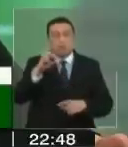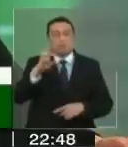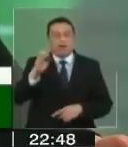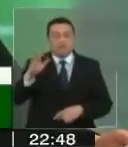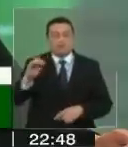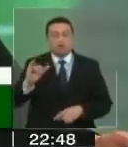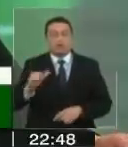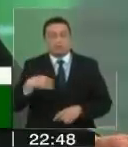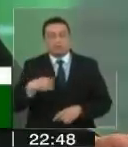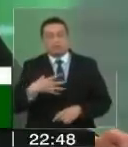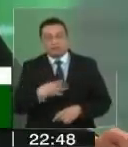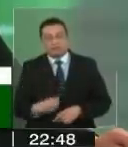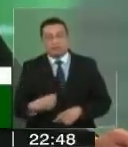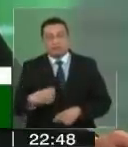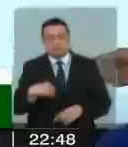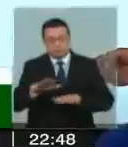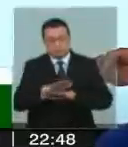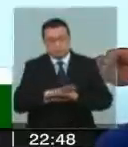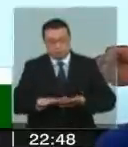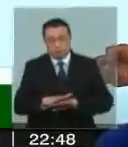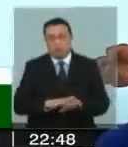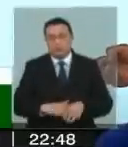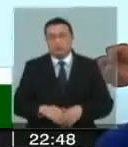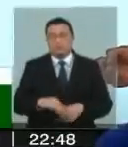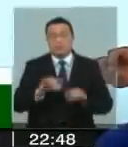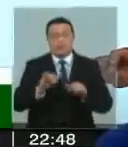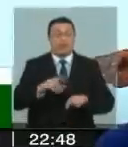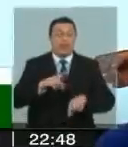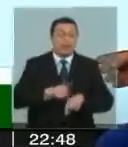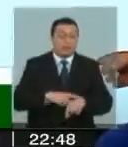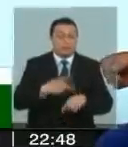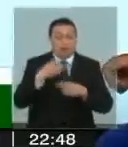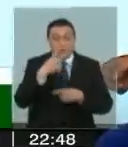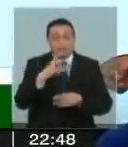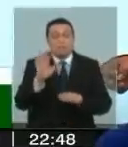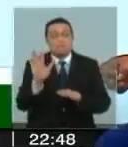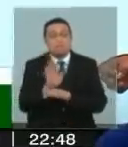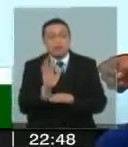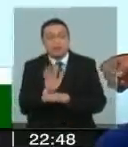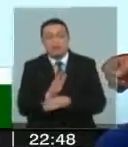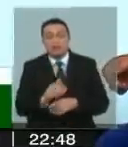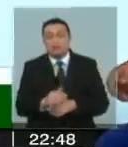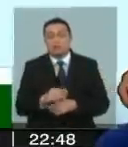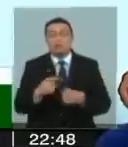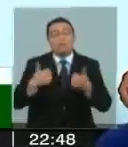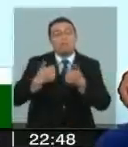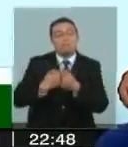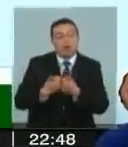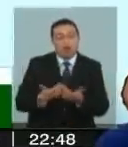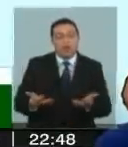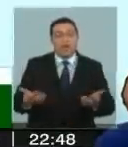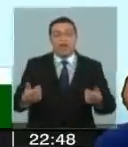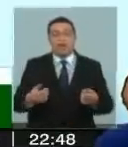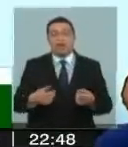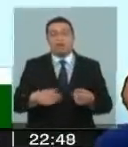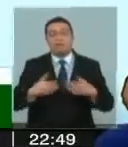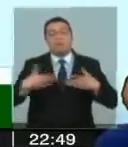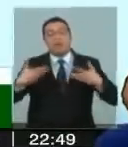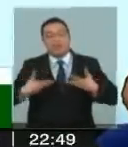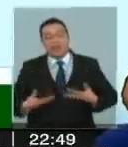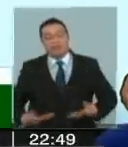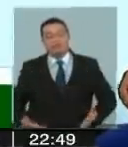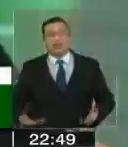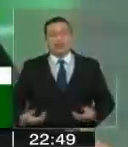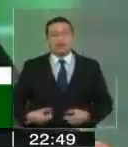niñas, a criarlas. ¿Y tu tiempo para ver una película, para pololear, para